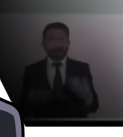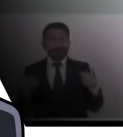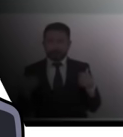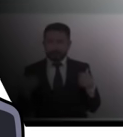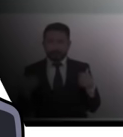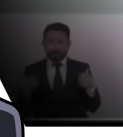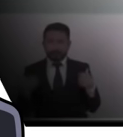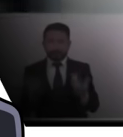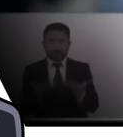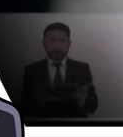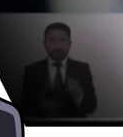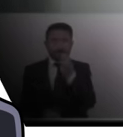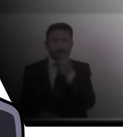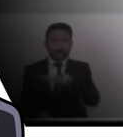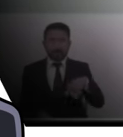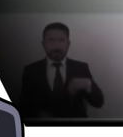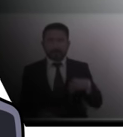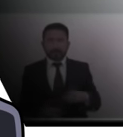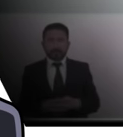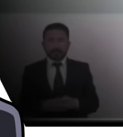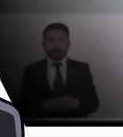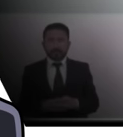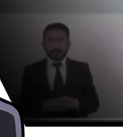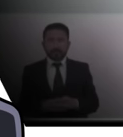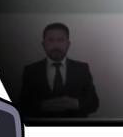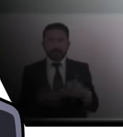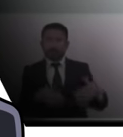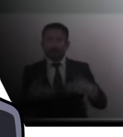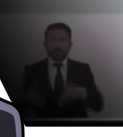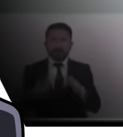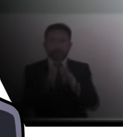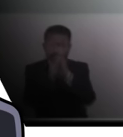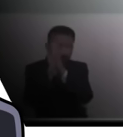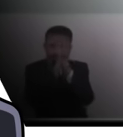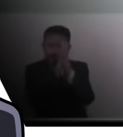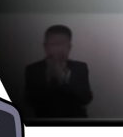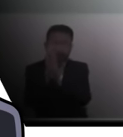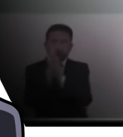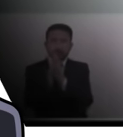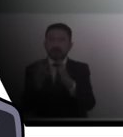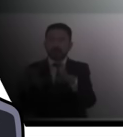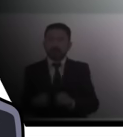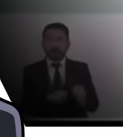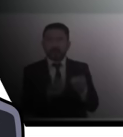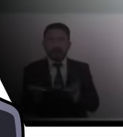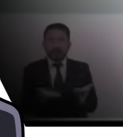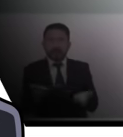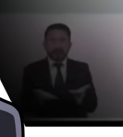tiene para dar alimentos a su familia, que anda corriendo y escondiéndose para que no le quiten la